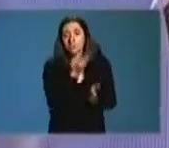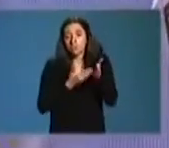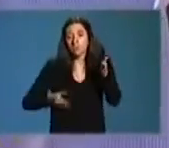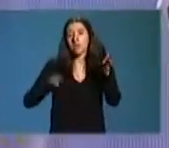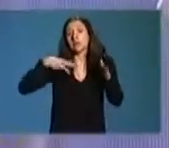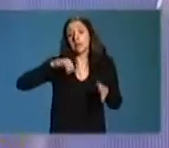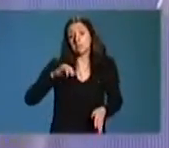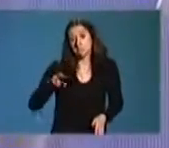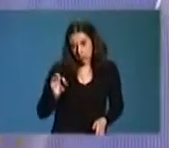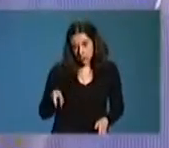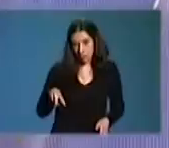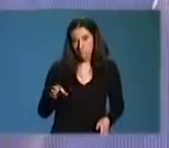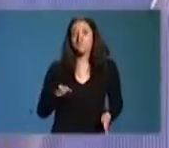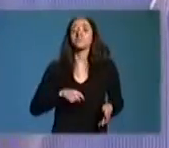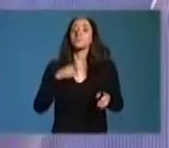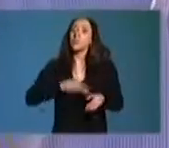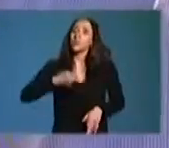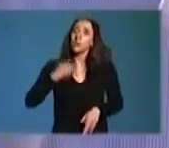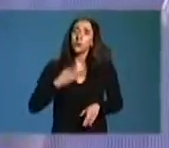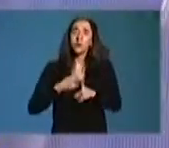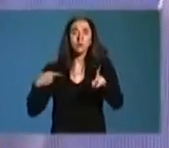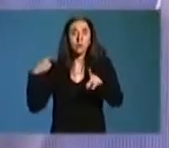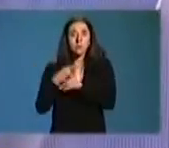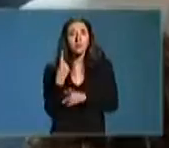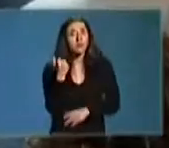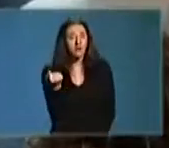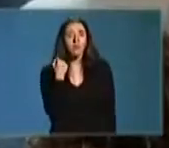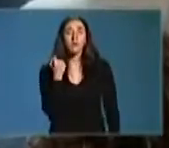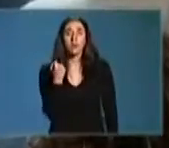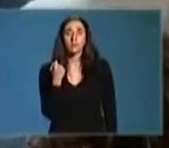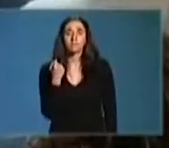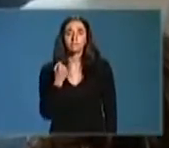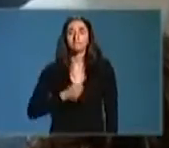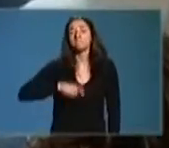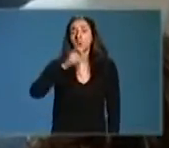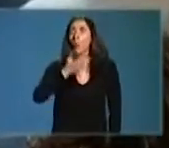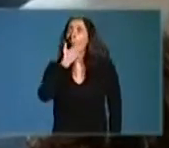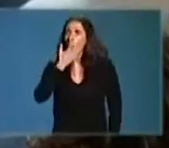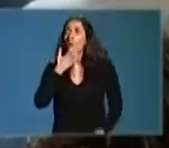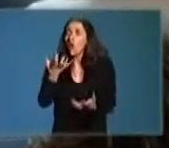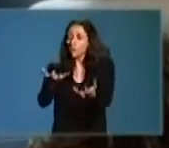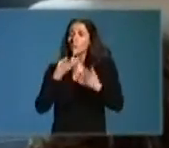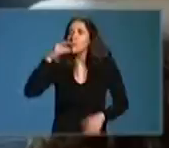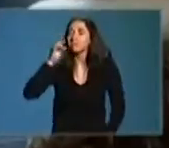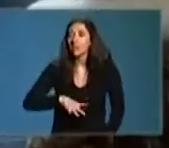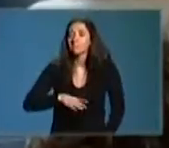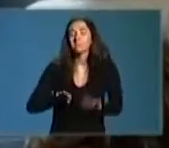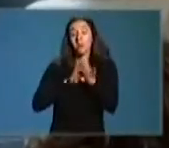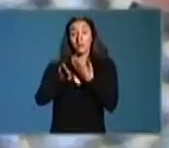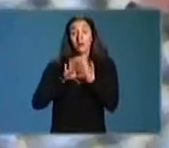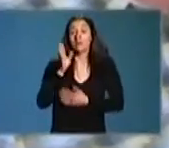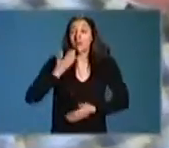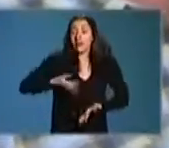niño en una manera también de formar una inversión nueva 2 colector josh de la ciudad los que mejor conocen los beneficios son los vecinos que ya disfrutan de este servicio